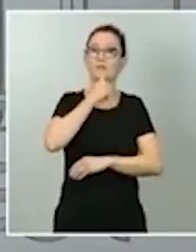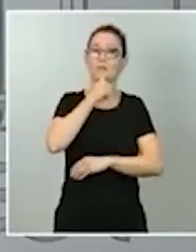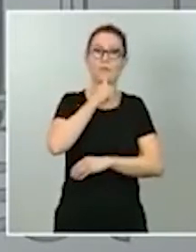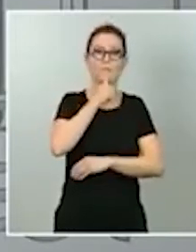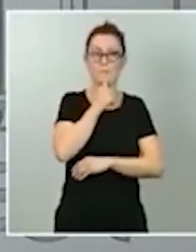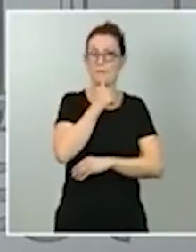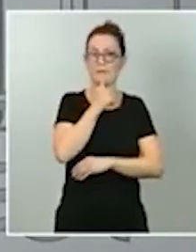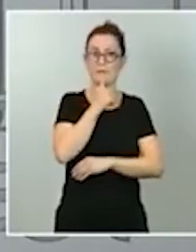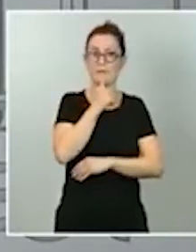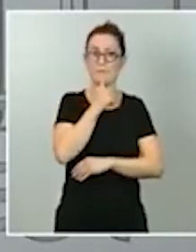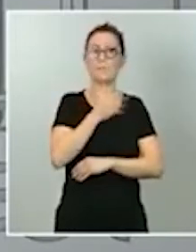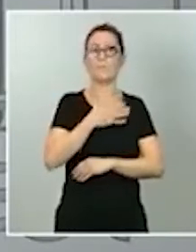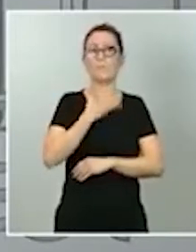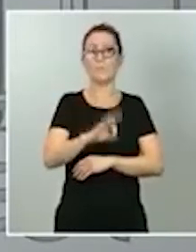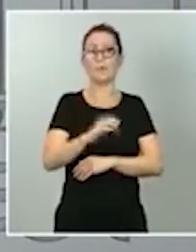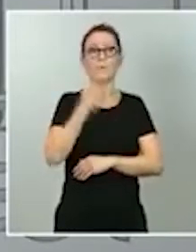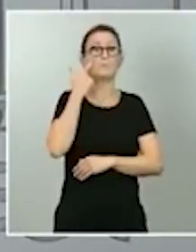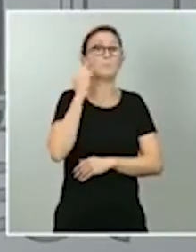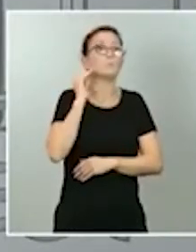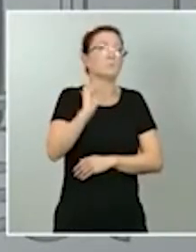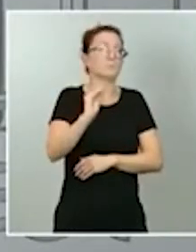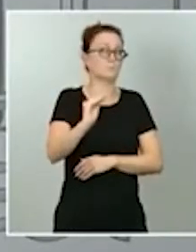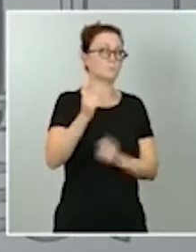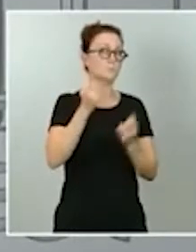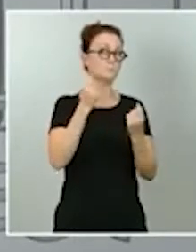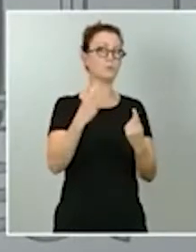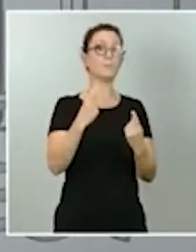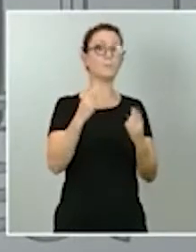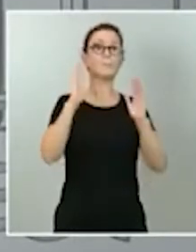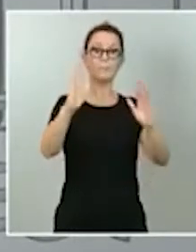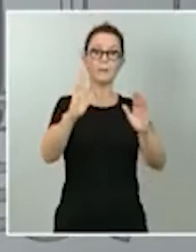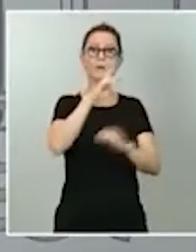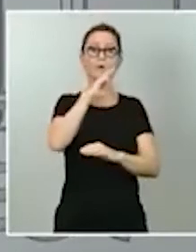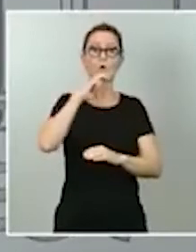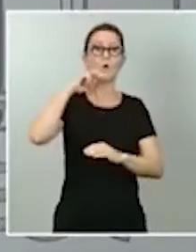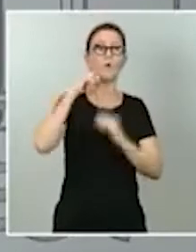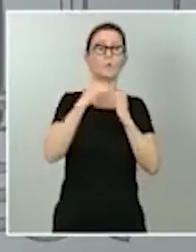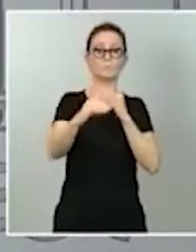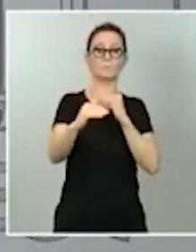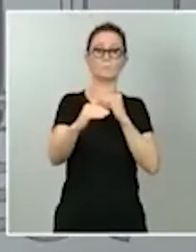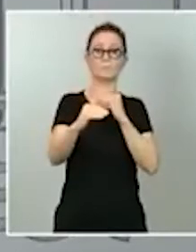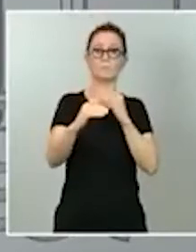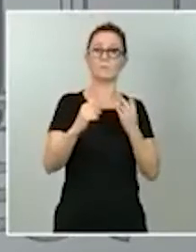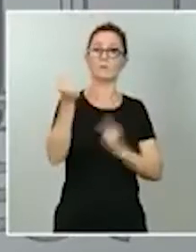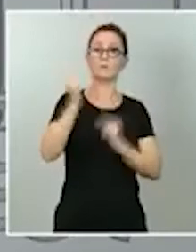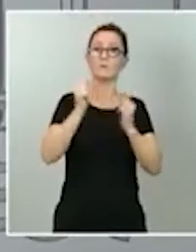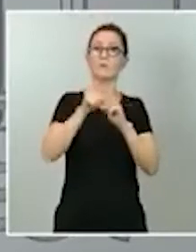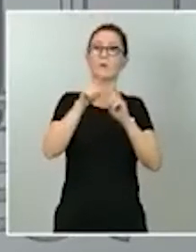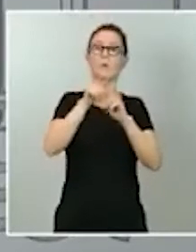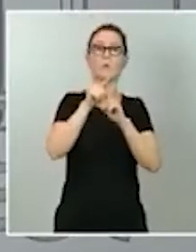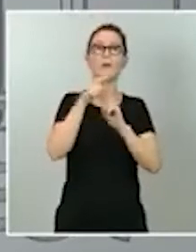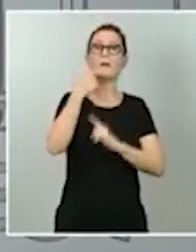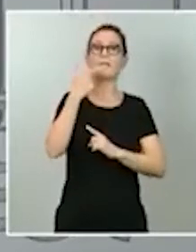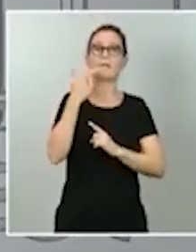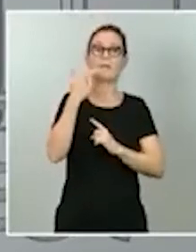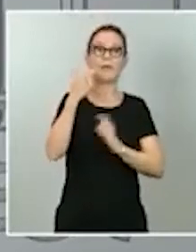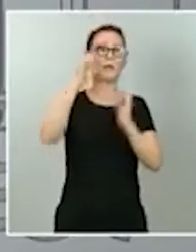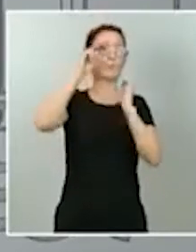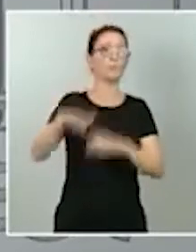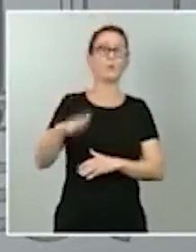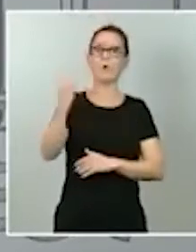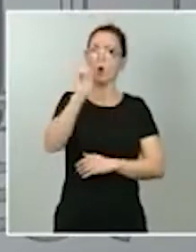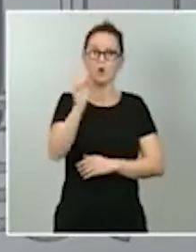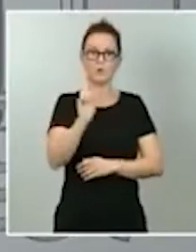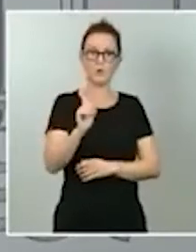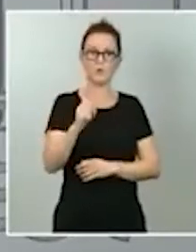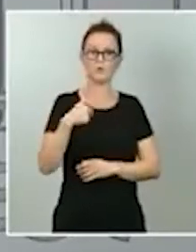este gobierno renuncia al principio de estabilidad presupuestaria y voy a ser bastante clara en este apartado se suspenden